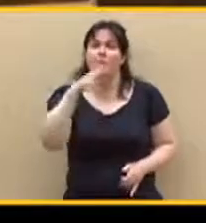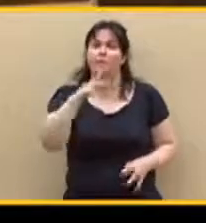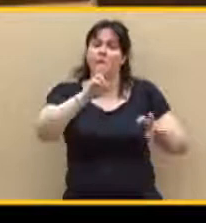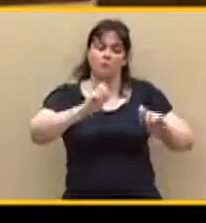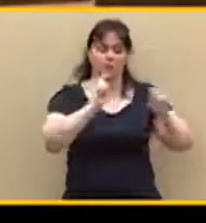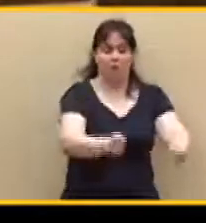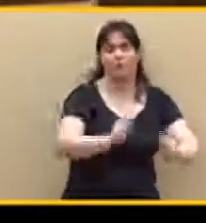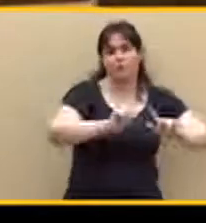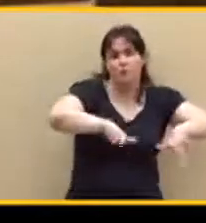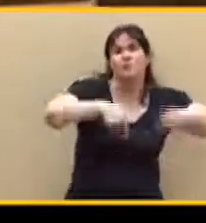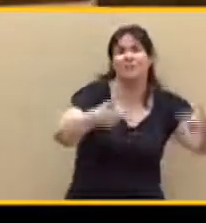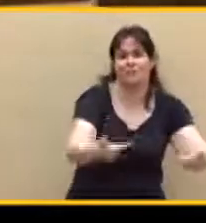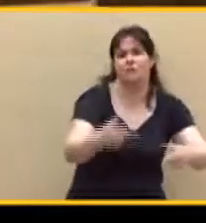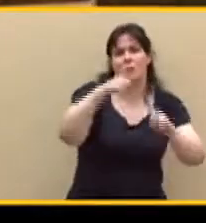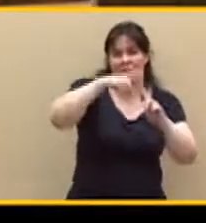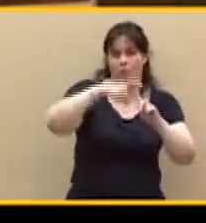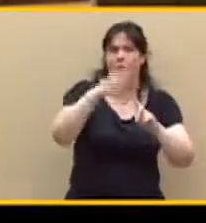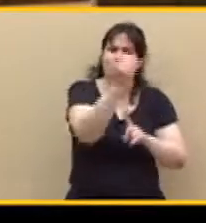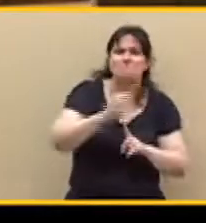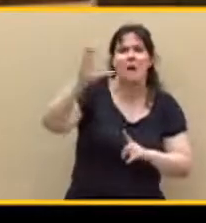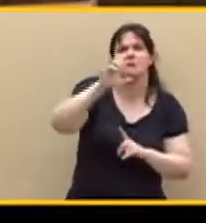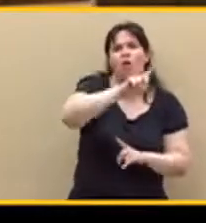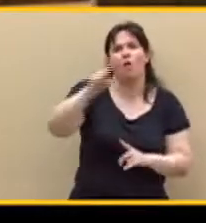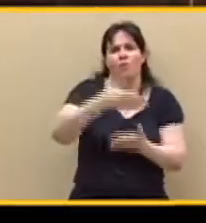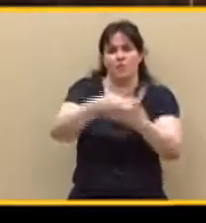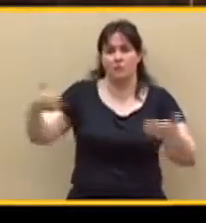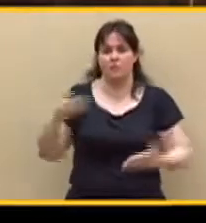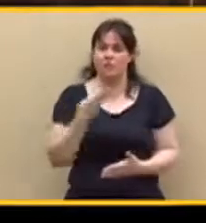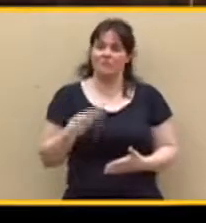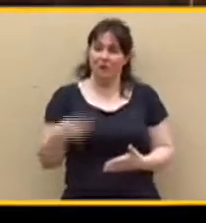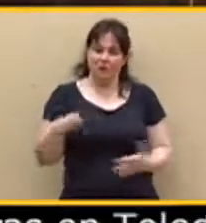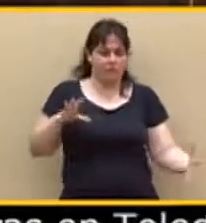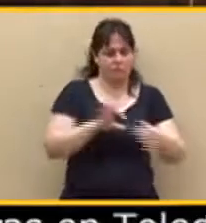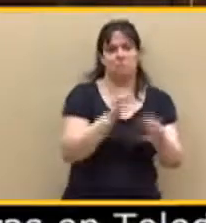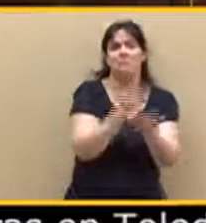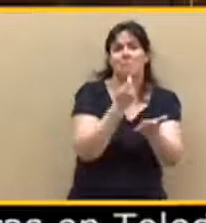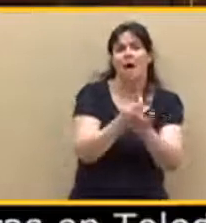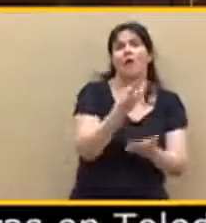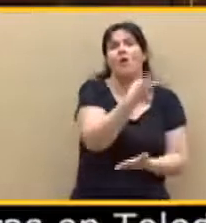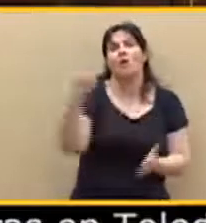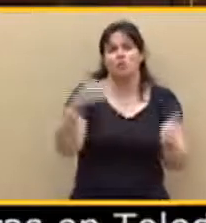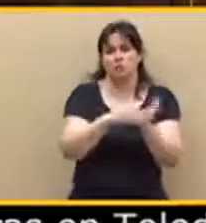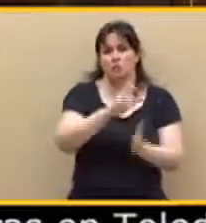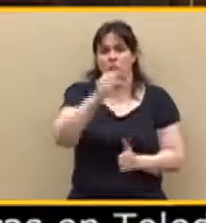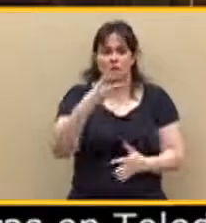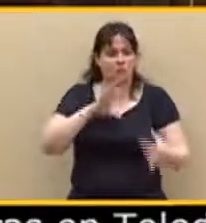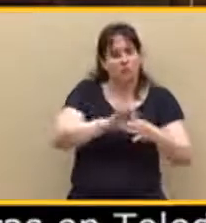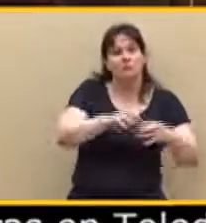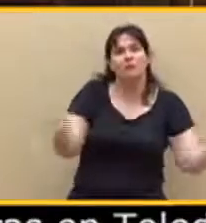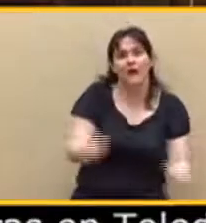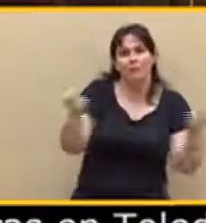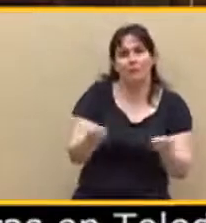infló 11 millones y que Bárcenas relaciona con el pago de 200.000 euros para una campaña electoral también de la actual